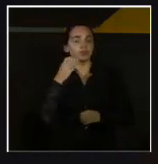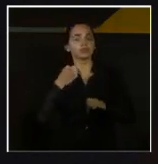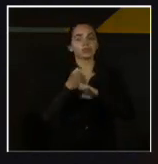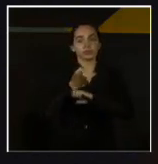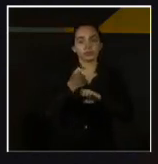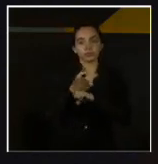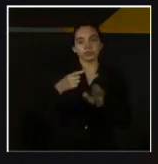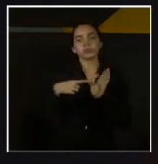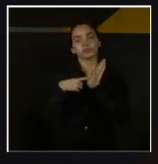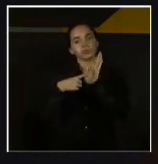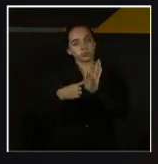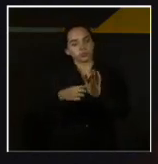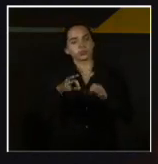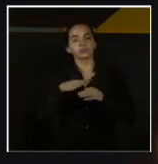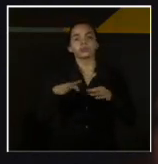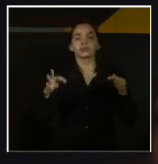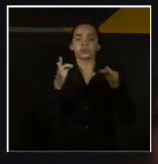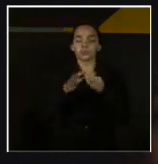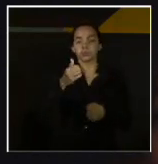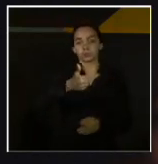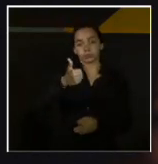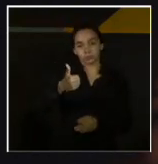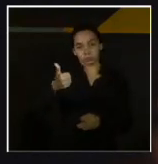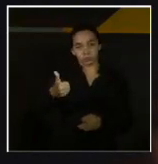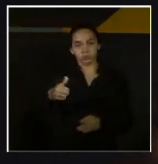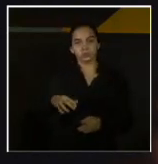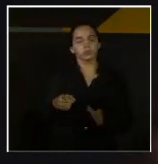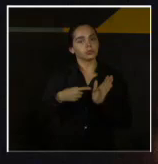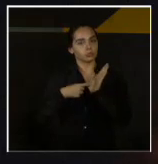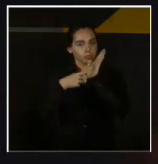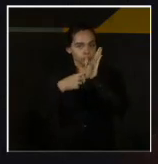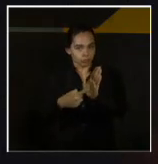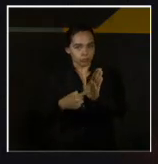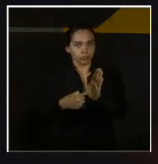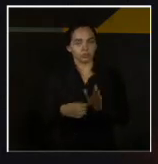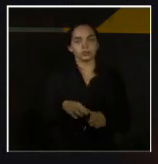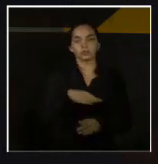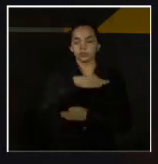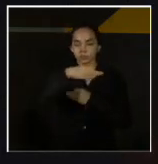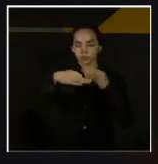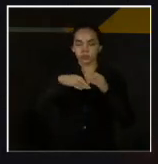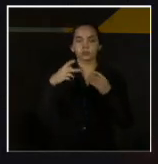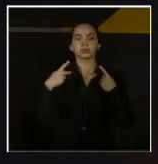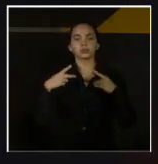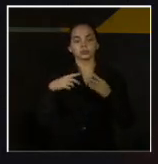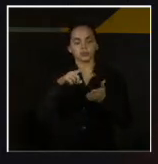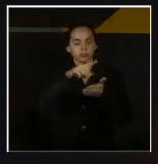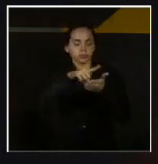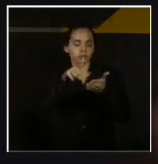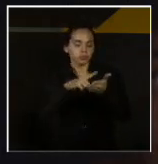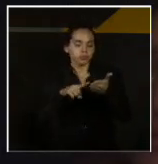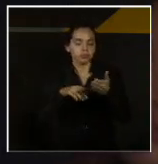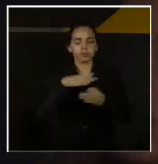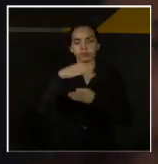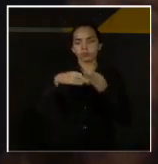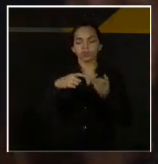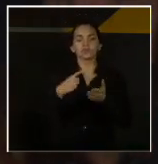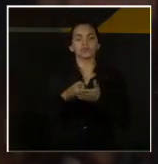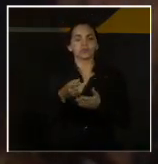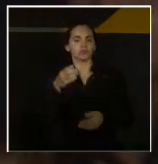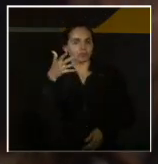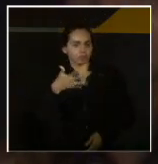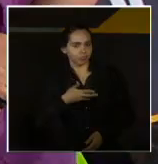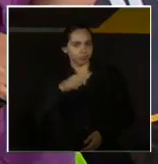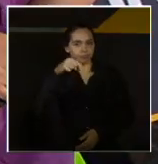reglas claras de operación para cada uno de ellos, publicando de manera accesible a la ciudadanía el catálogo de todos los programas